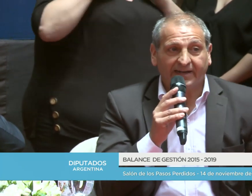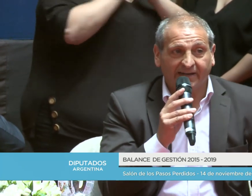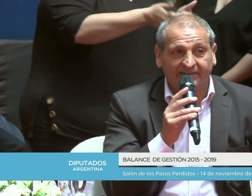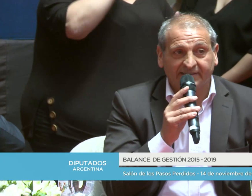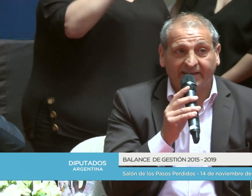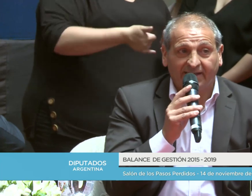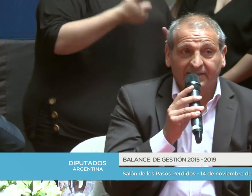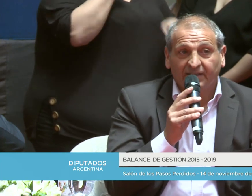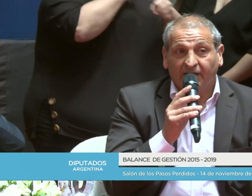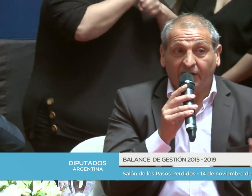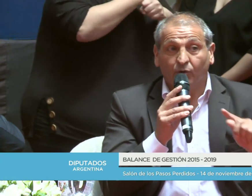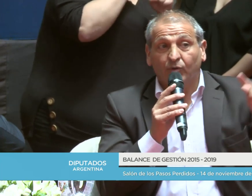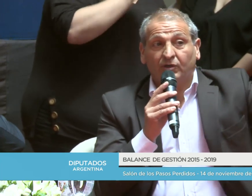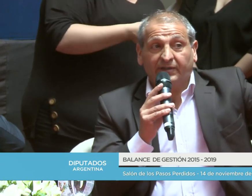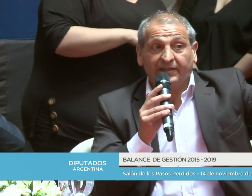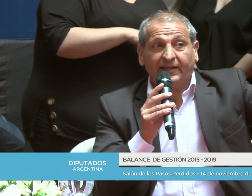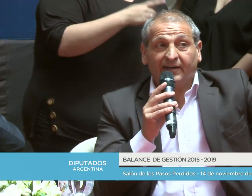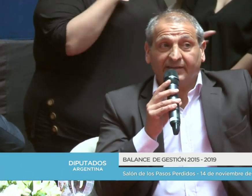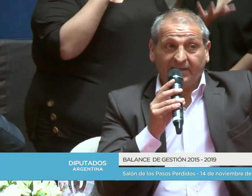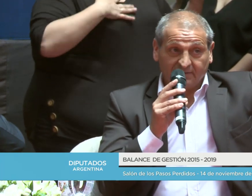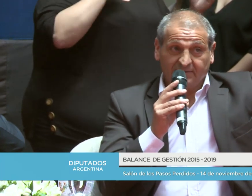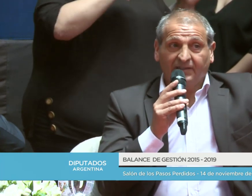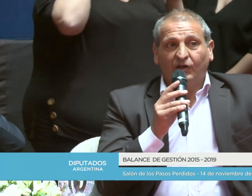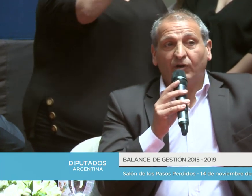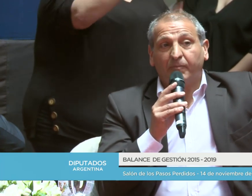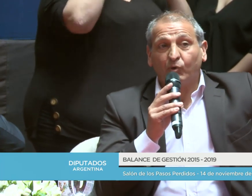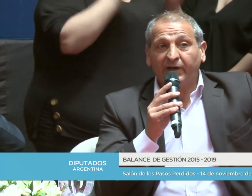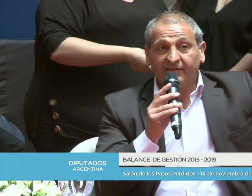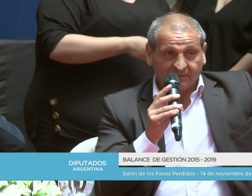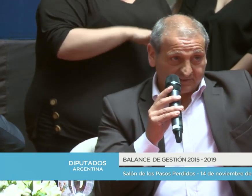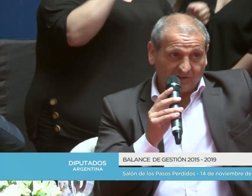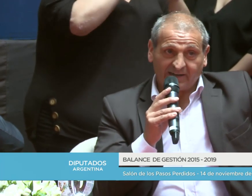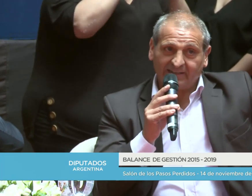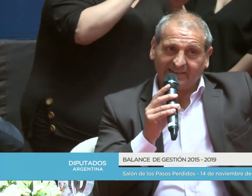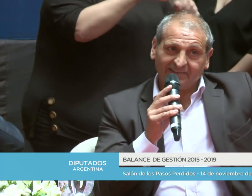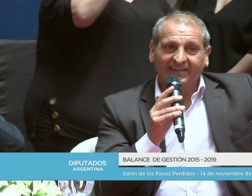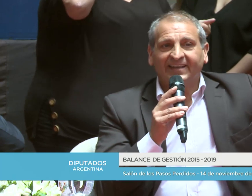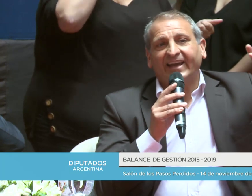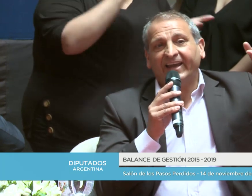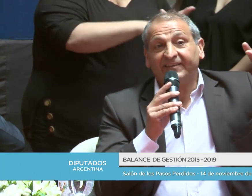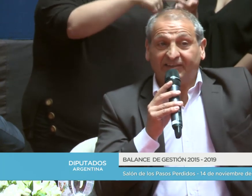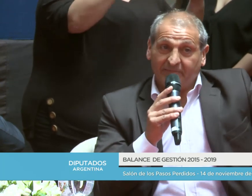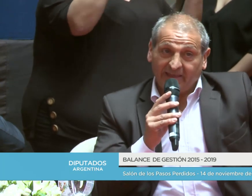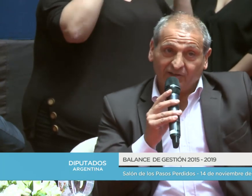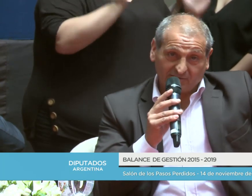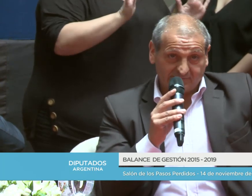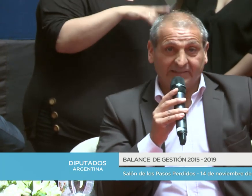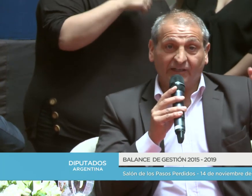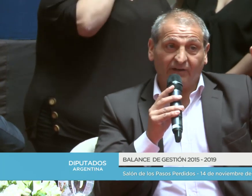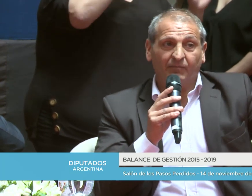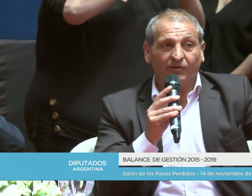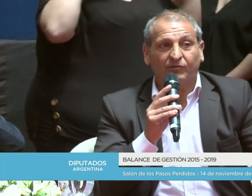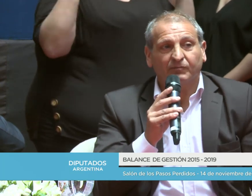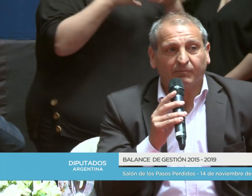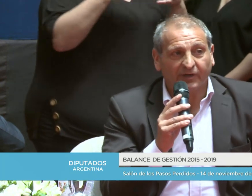a encarar esa tarea, que no dudó en instalarse ahí con las pulgas, con las ratas, sin medios, hasta